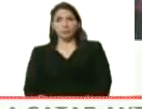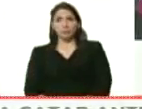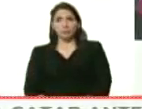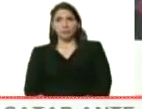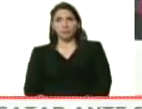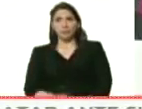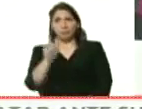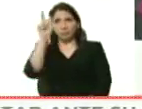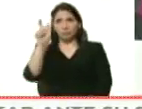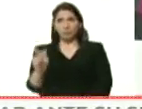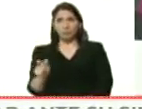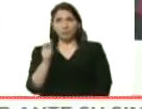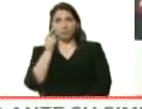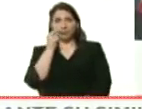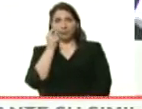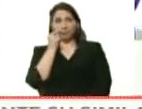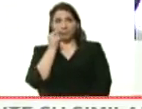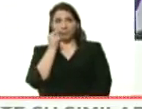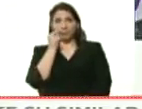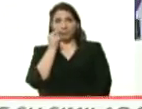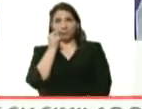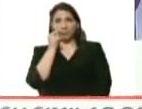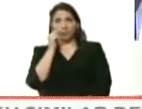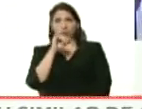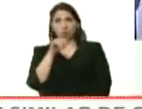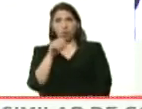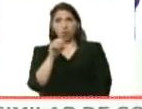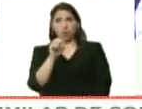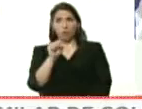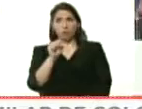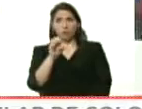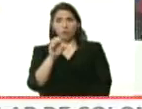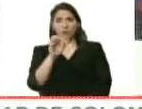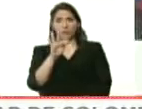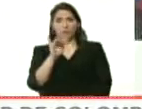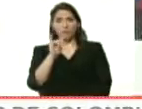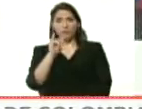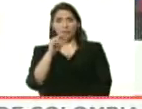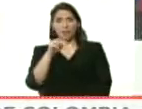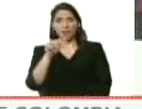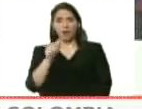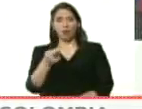ciudadano o ciudadana doctora Josefina Vázquez, contralora del Estado de Bolívar,